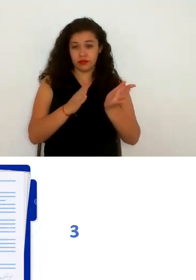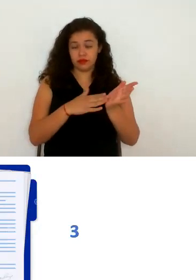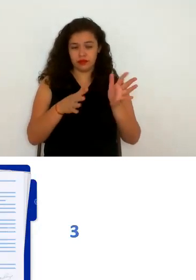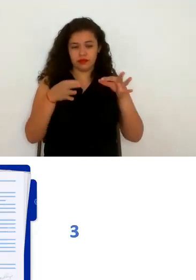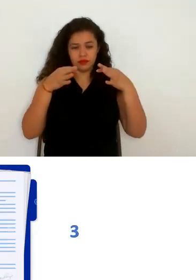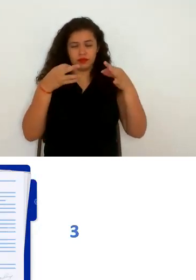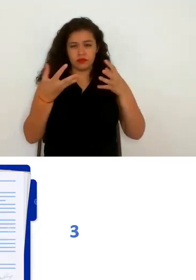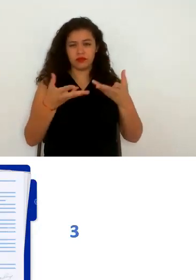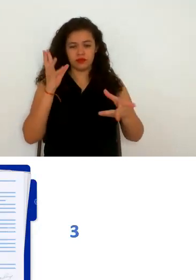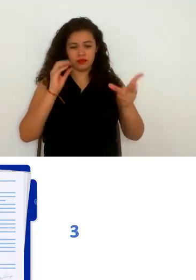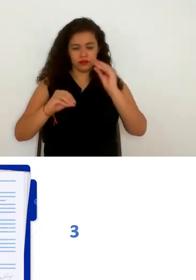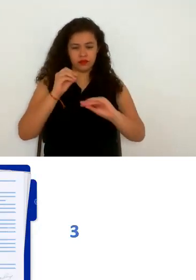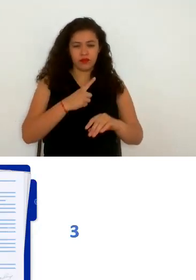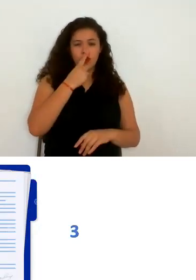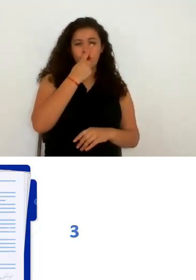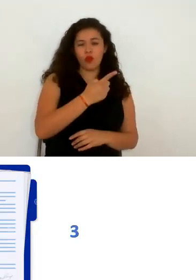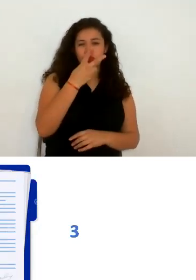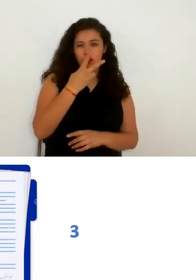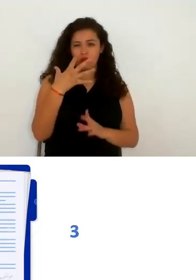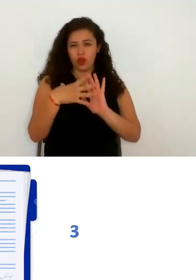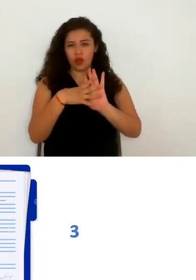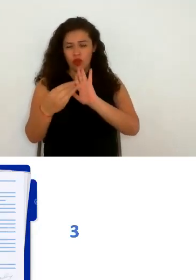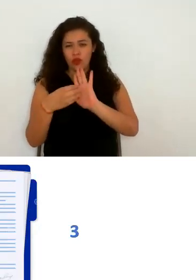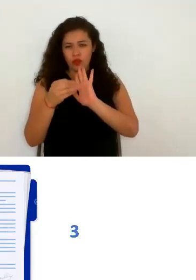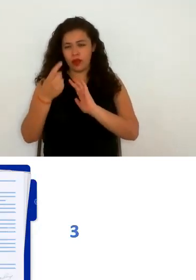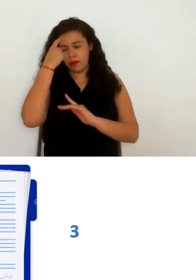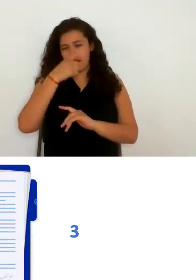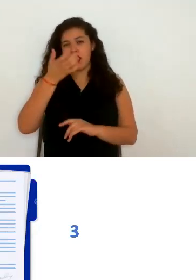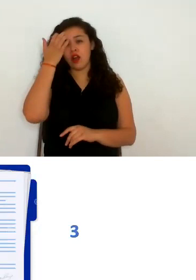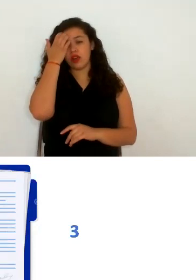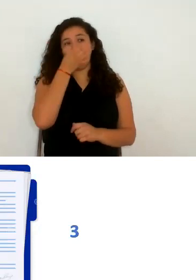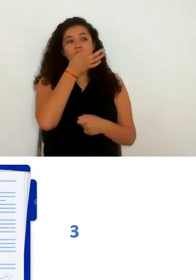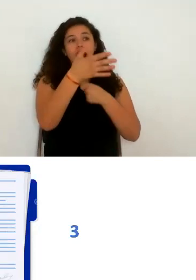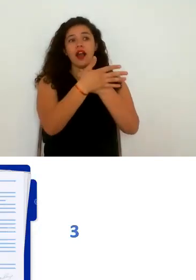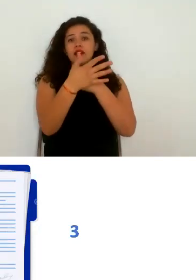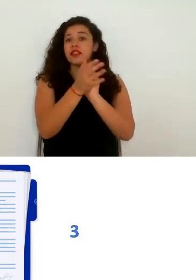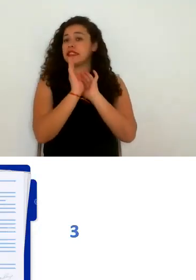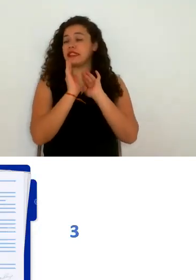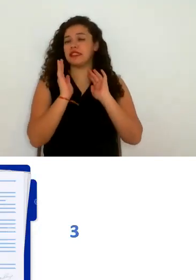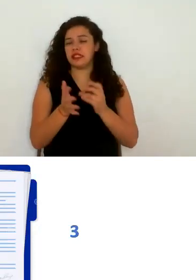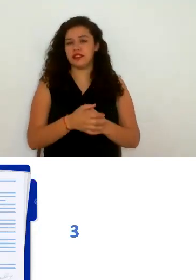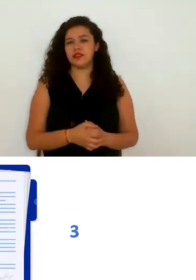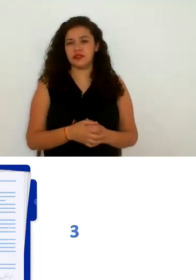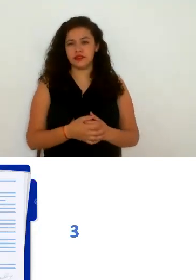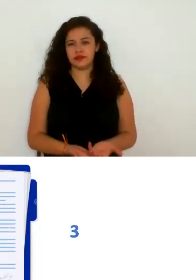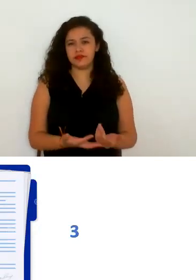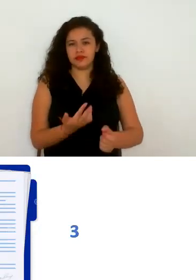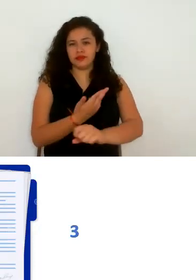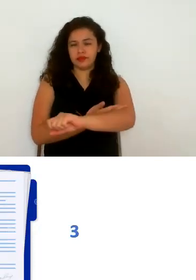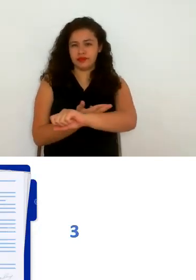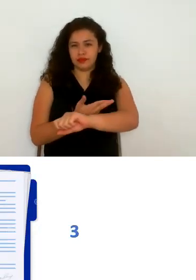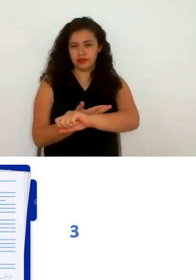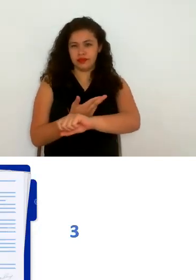en una o dos copias, que les llamamos copias de conocimiento, o por el trámite, a veces